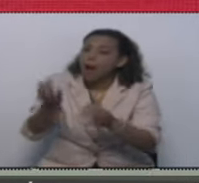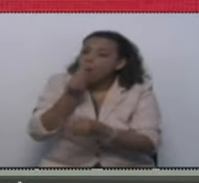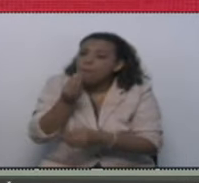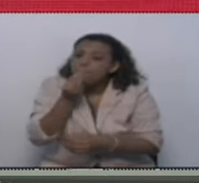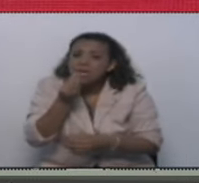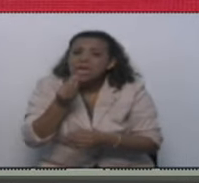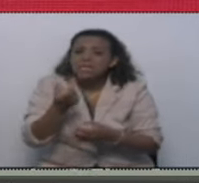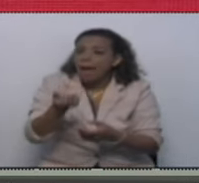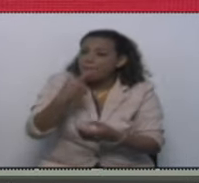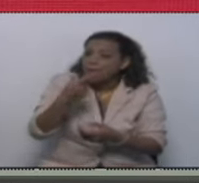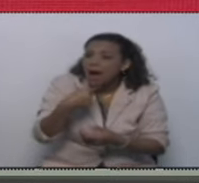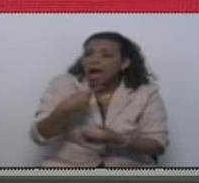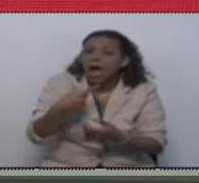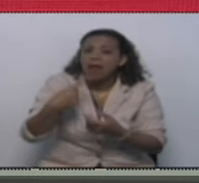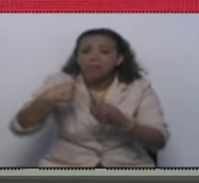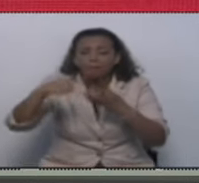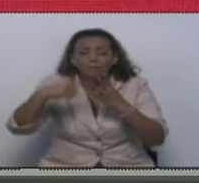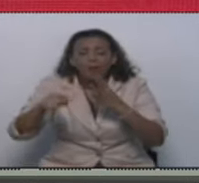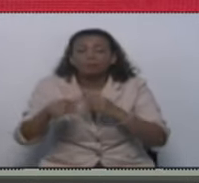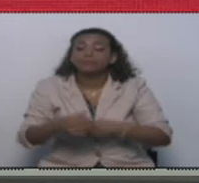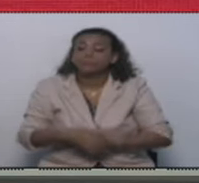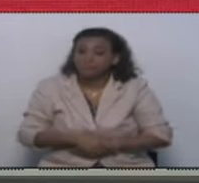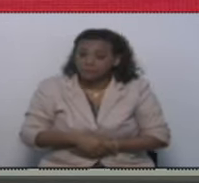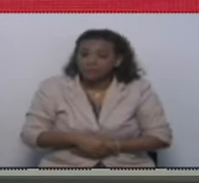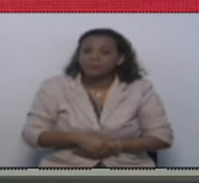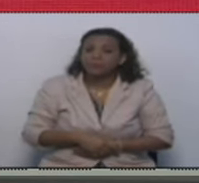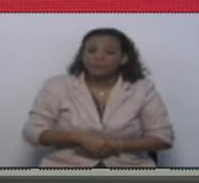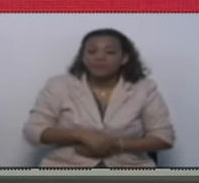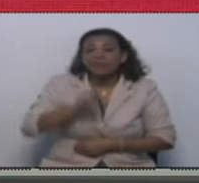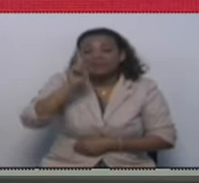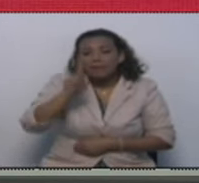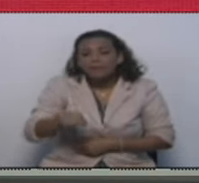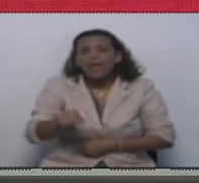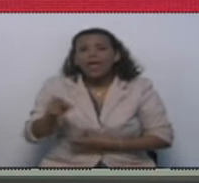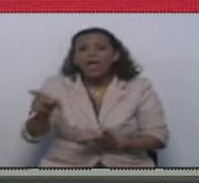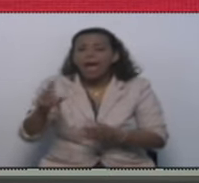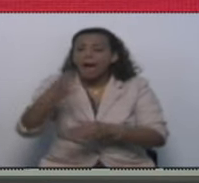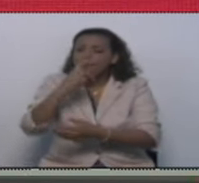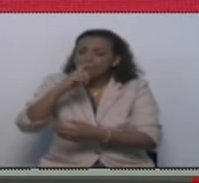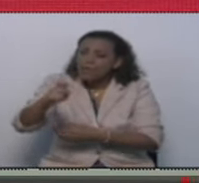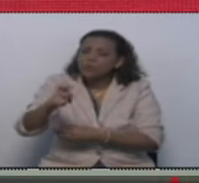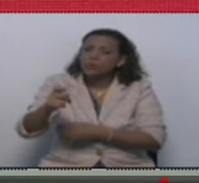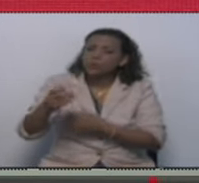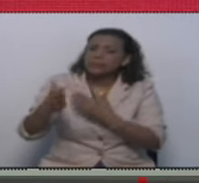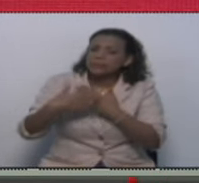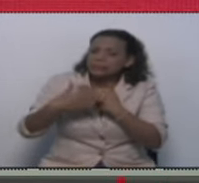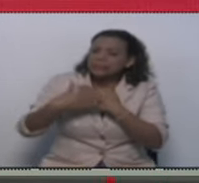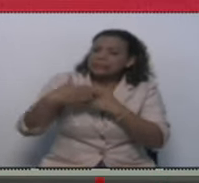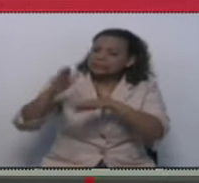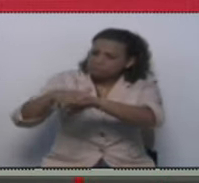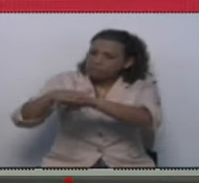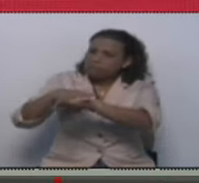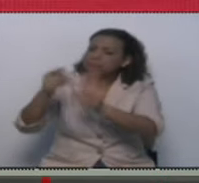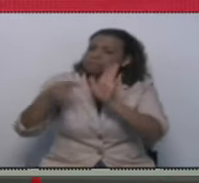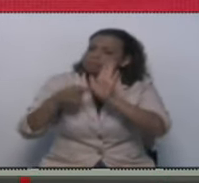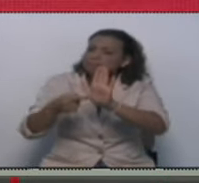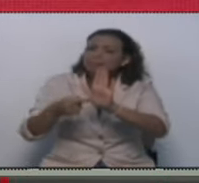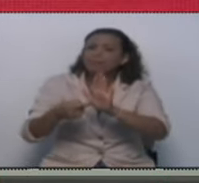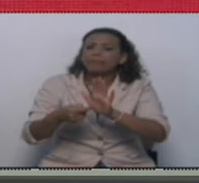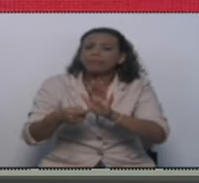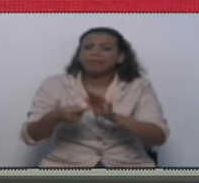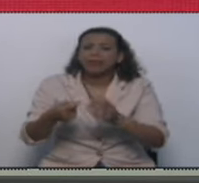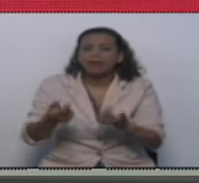el medicamento. Y también, señor presidente, quiero señalar a la